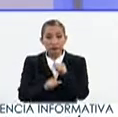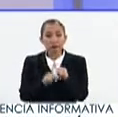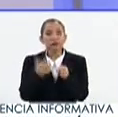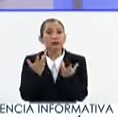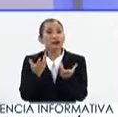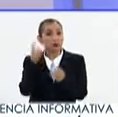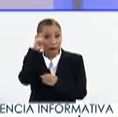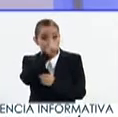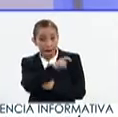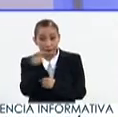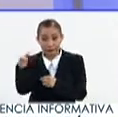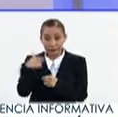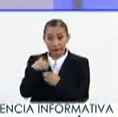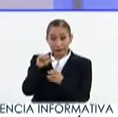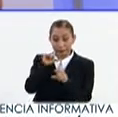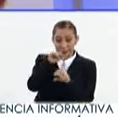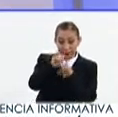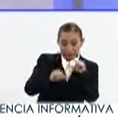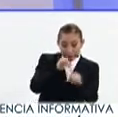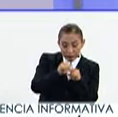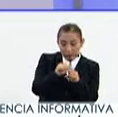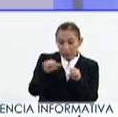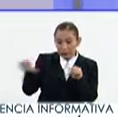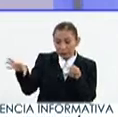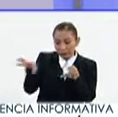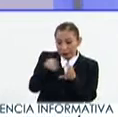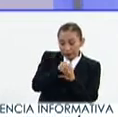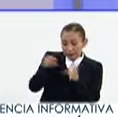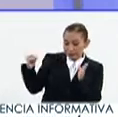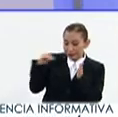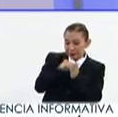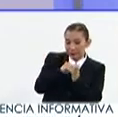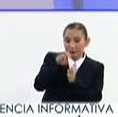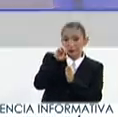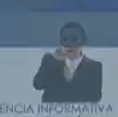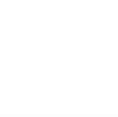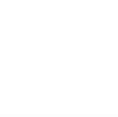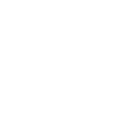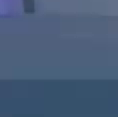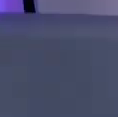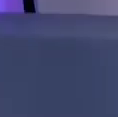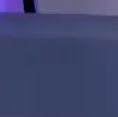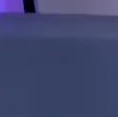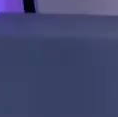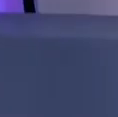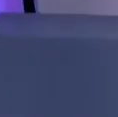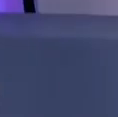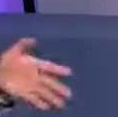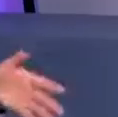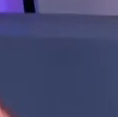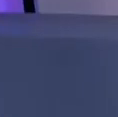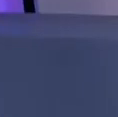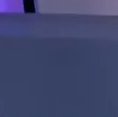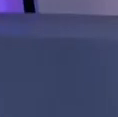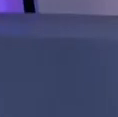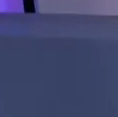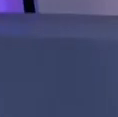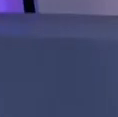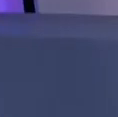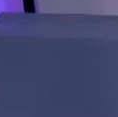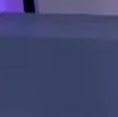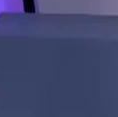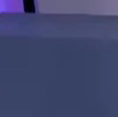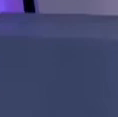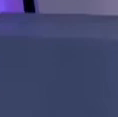¿qué tanto le gusta a un átomo adoptar un electrón dentro de su estructura? Y les comento que hoy